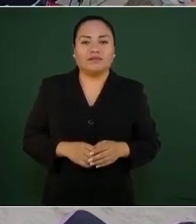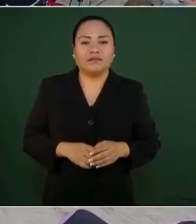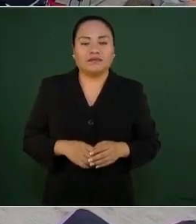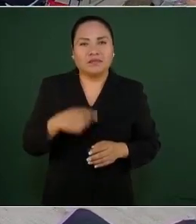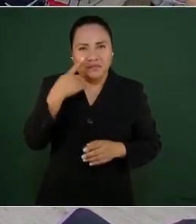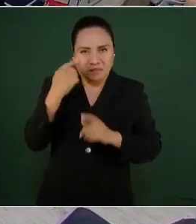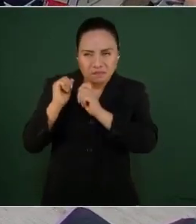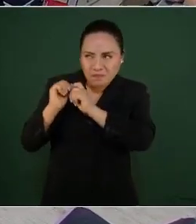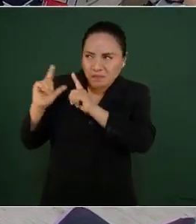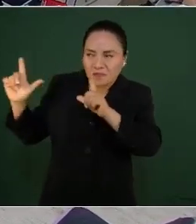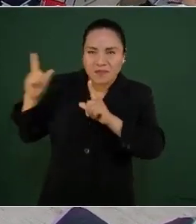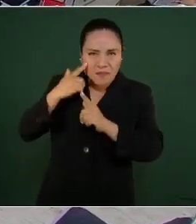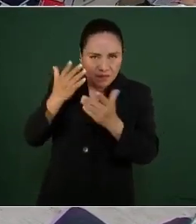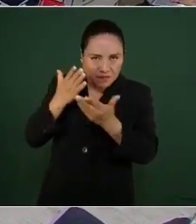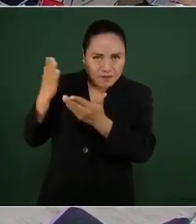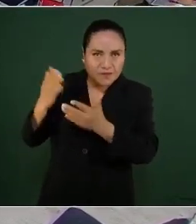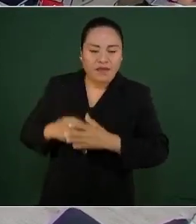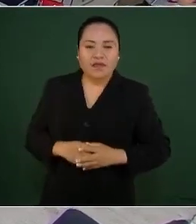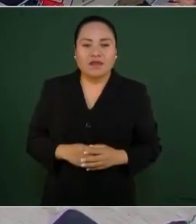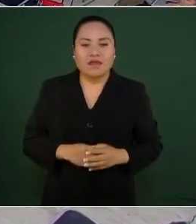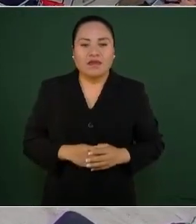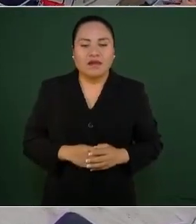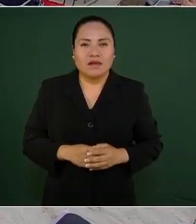Lo primero que le estamos planteando,